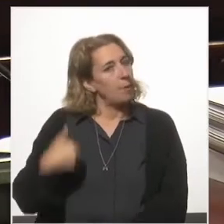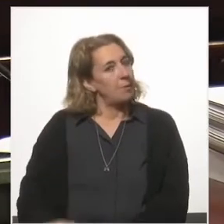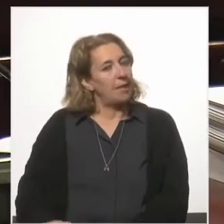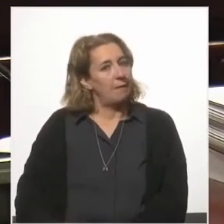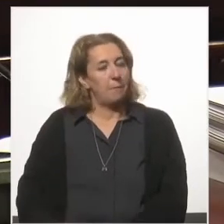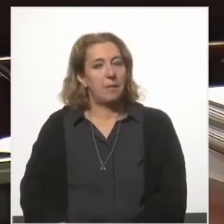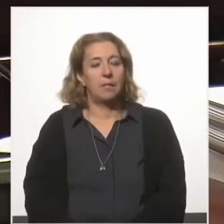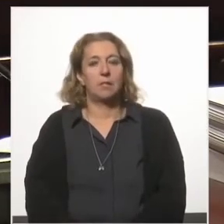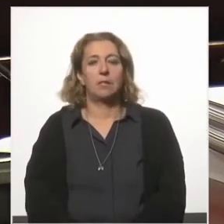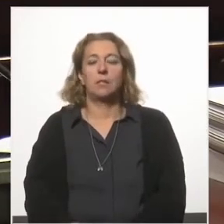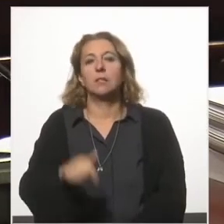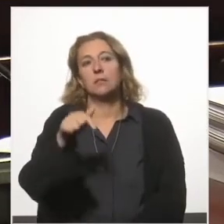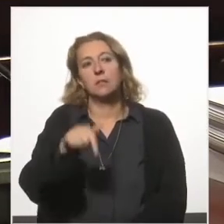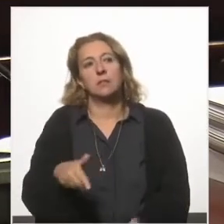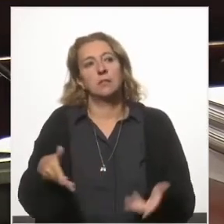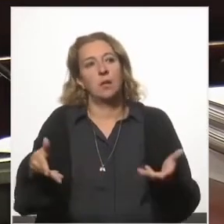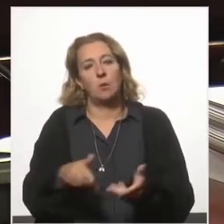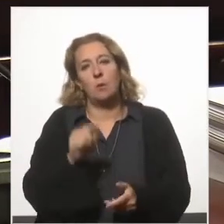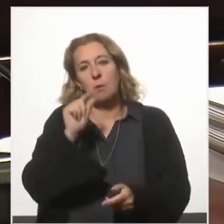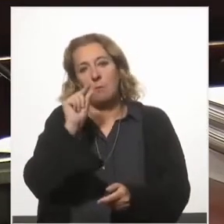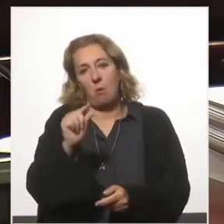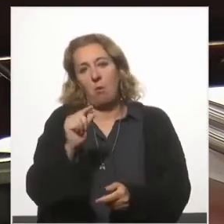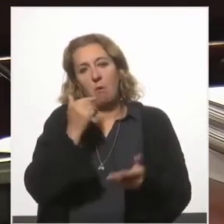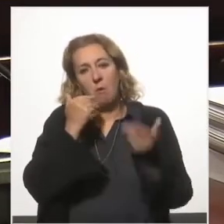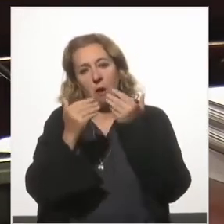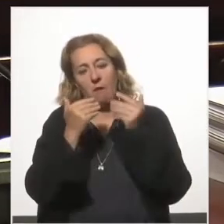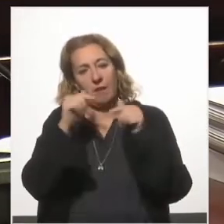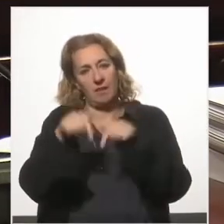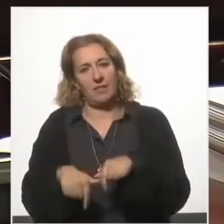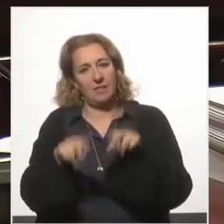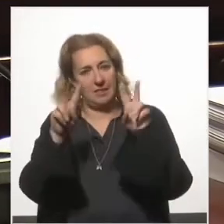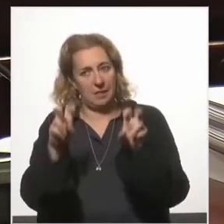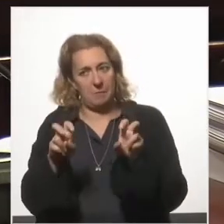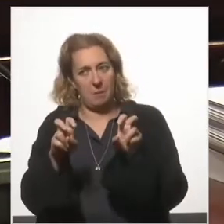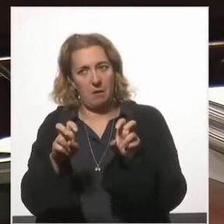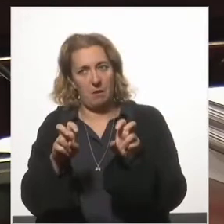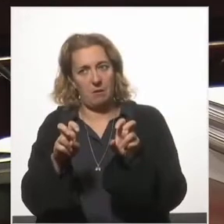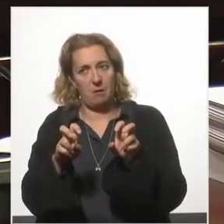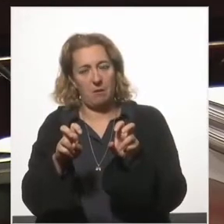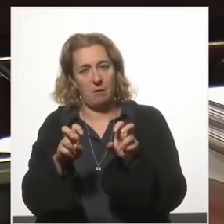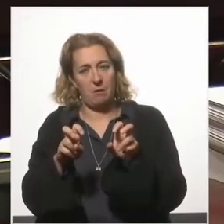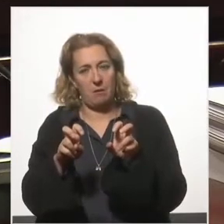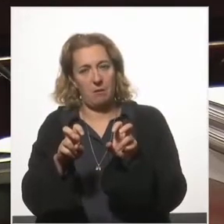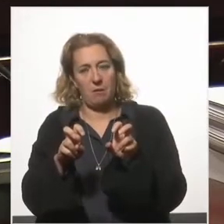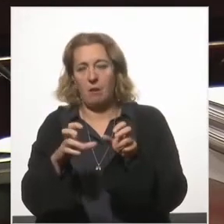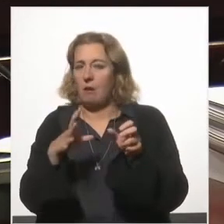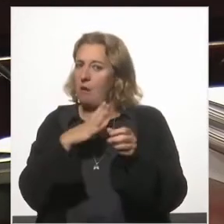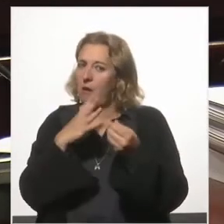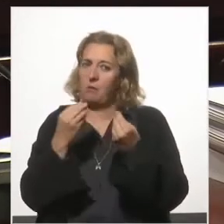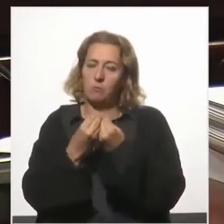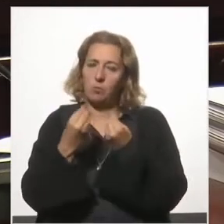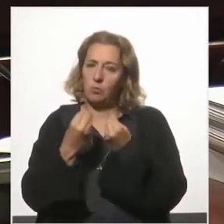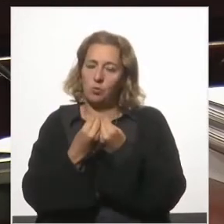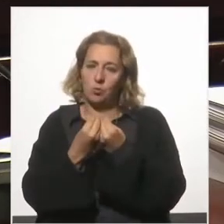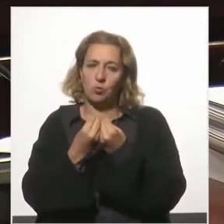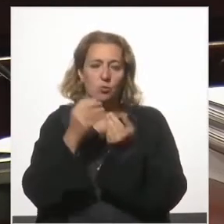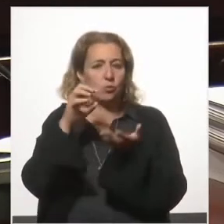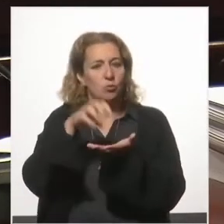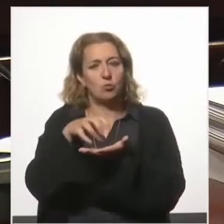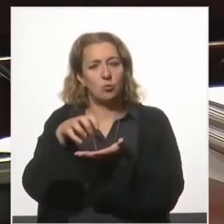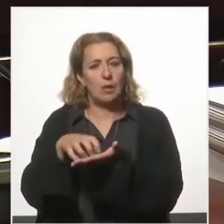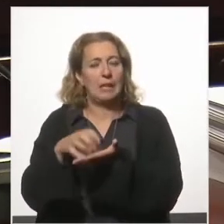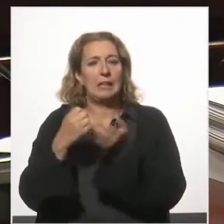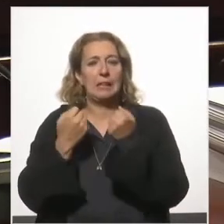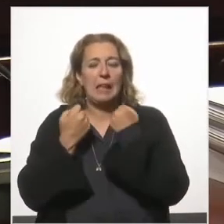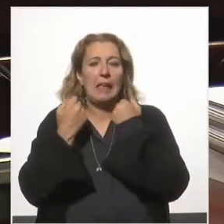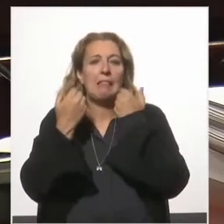Lamentablemente, hoy son pocos los que hablan de esta temática. Hay muchos agentes de la entrega